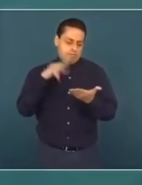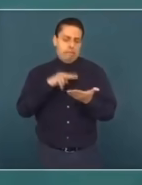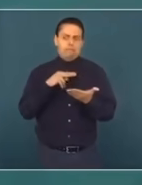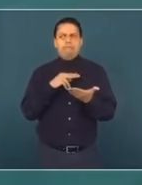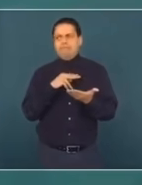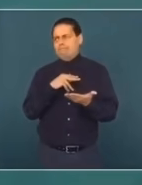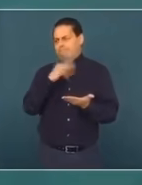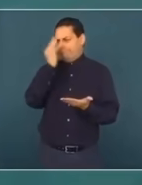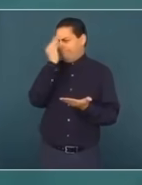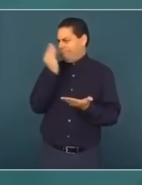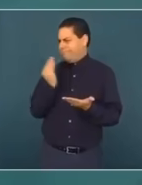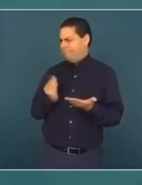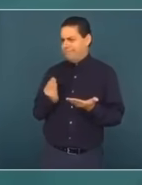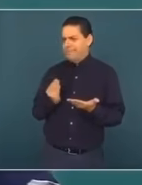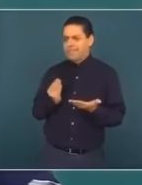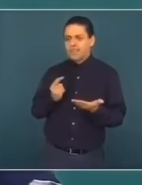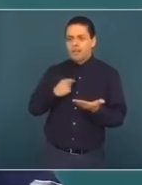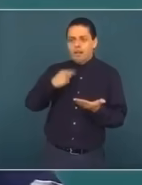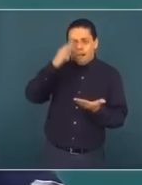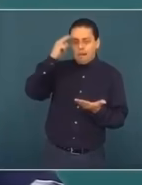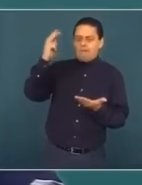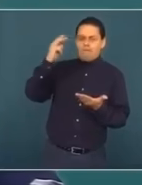leyendo. Porque